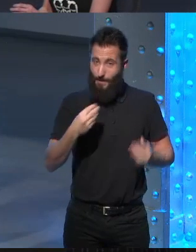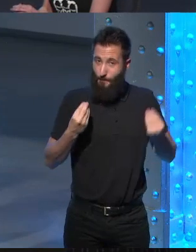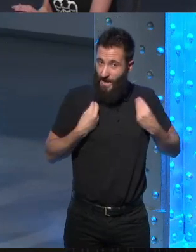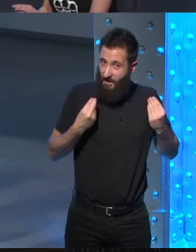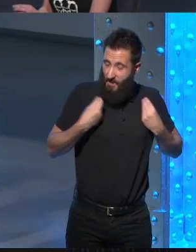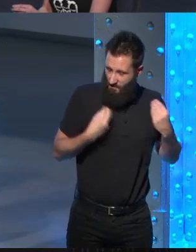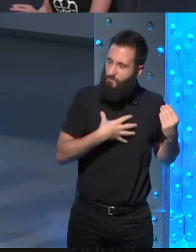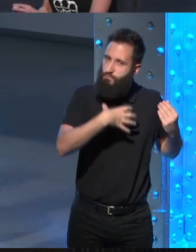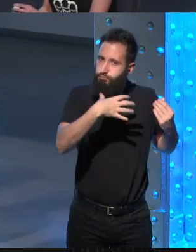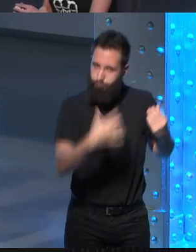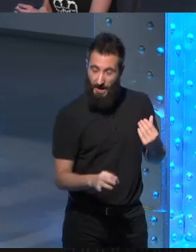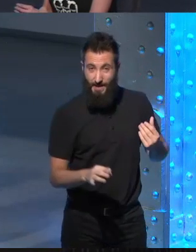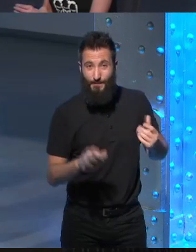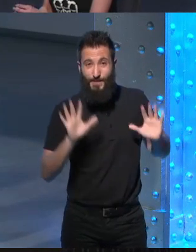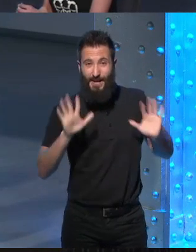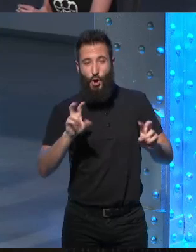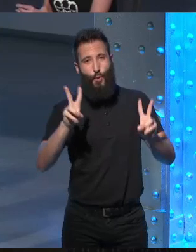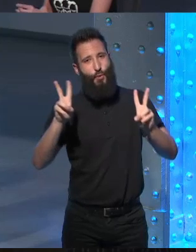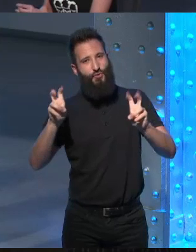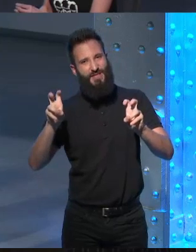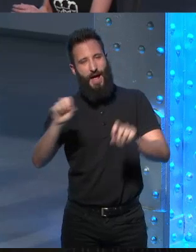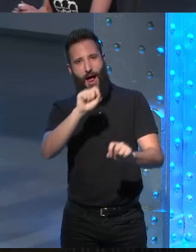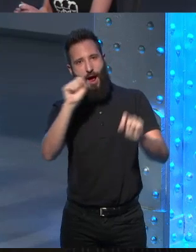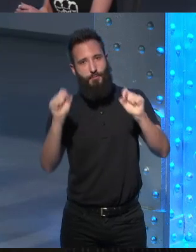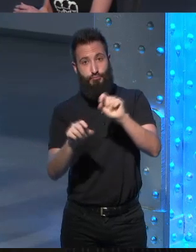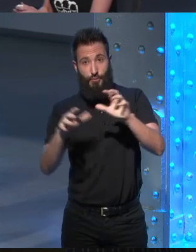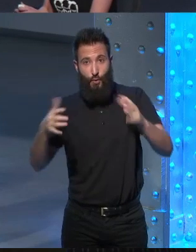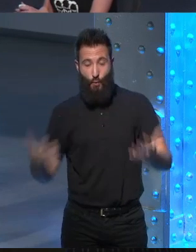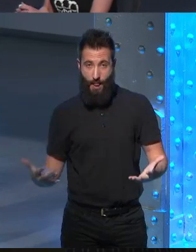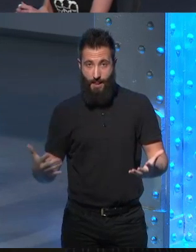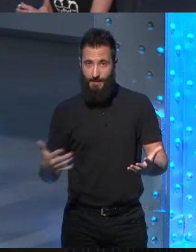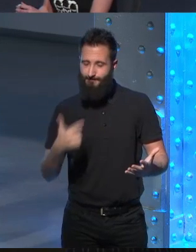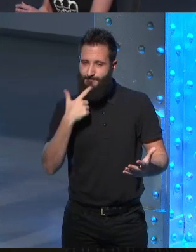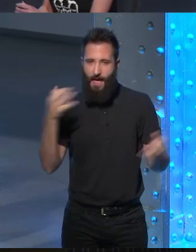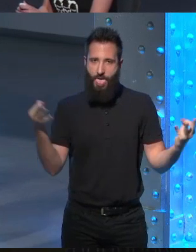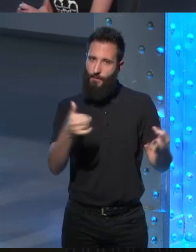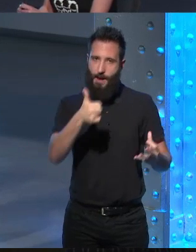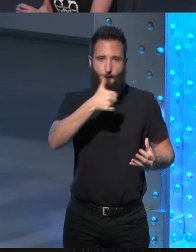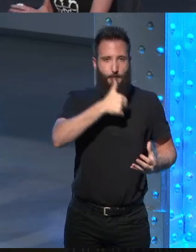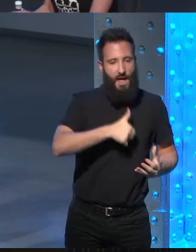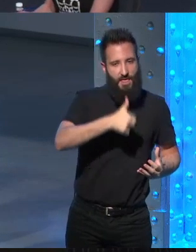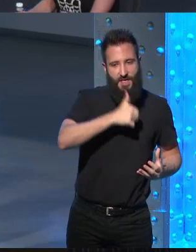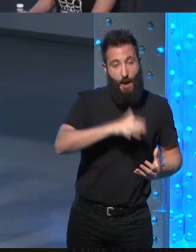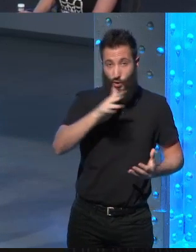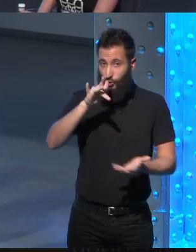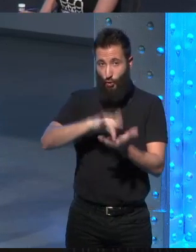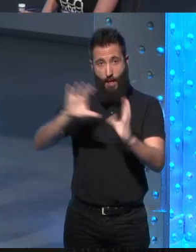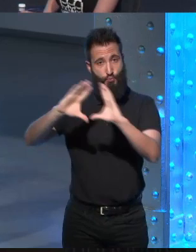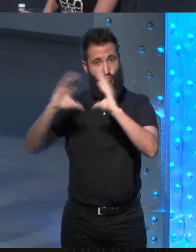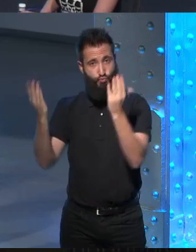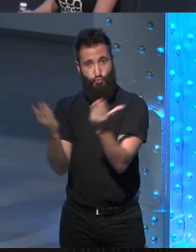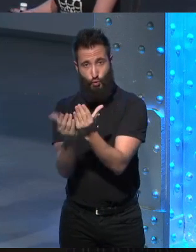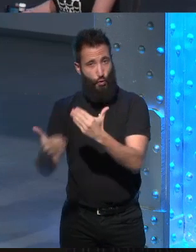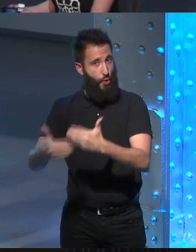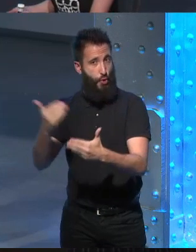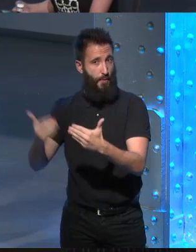puede vivir. La cuestión es que tienes que tener la paciencia y es un mundo muy novedoso, es decir, que en mucho